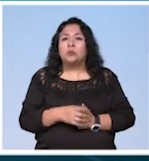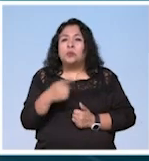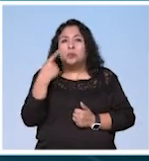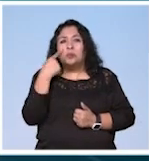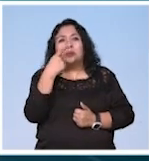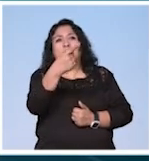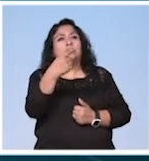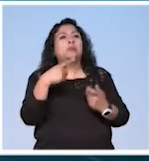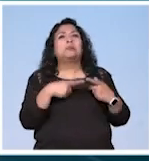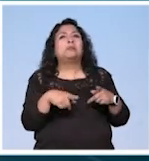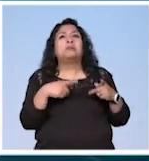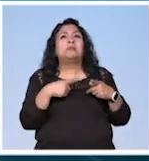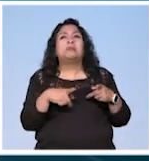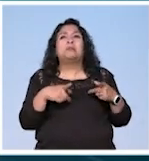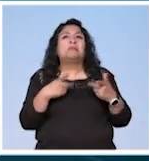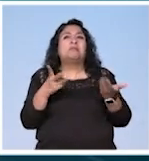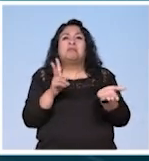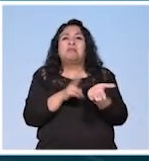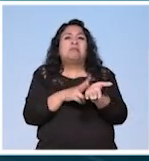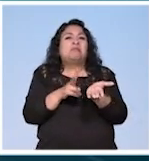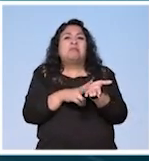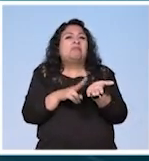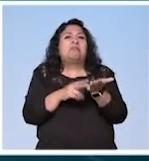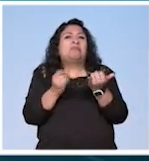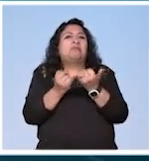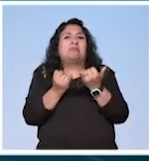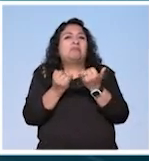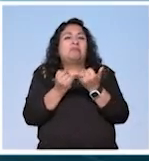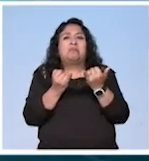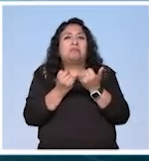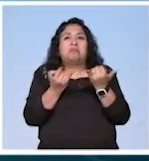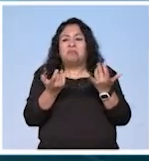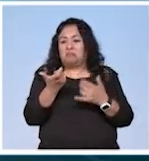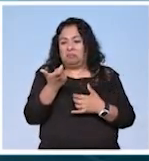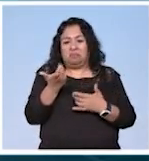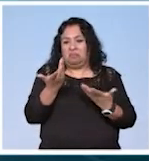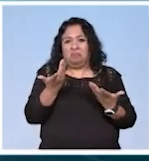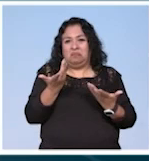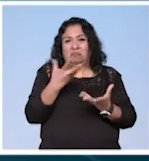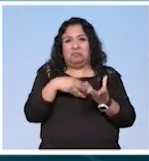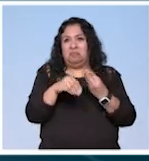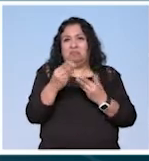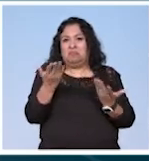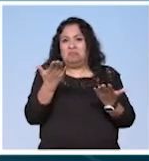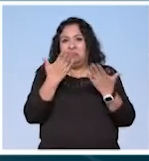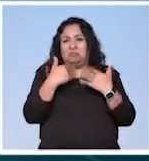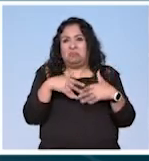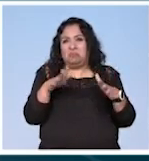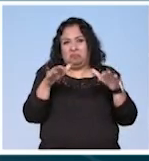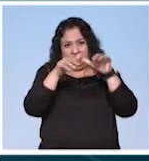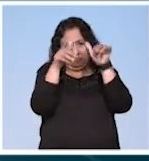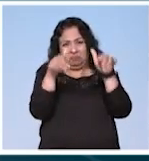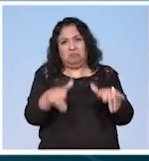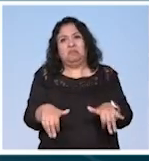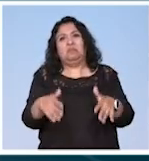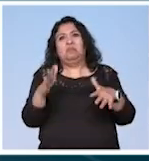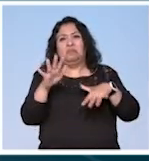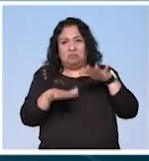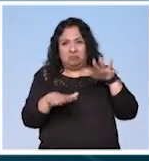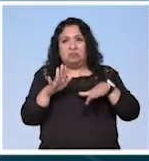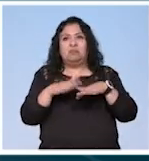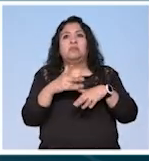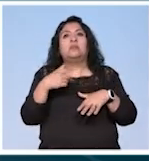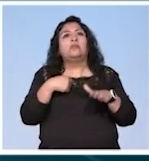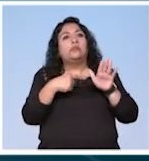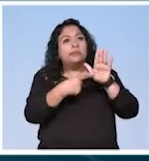ser vista por un público su valor tampoco desde el punto de vista monetario cuál sería porque una obra Pues muchas veces es porque